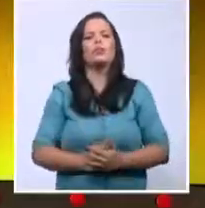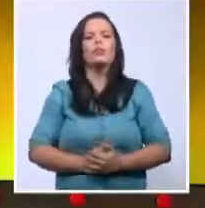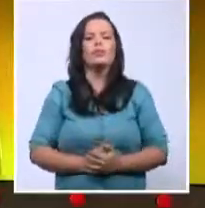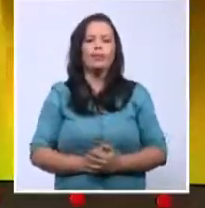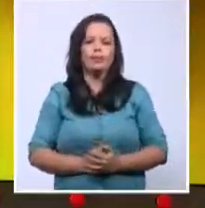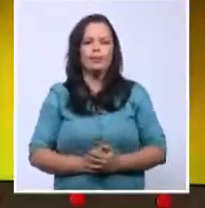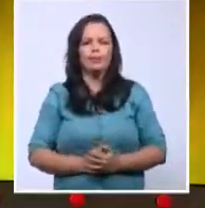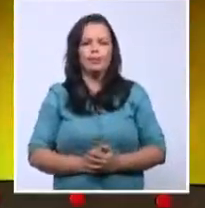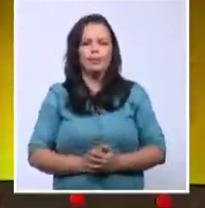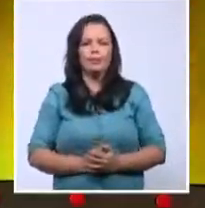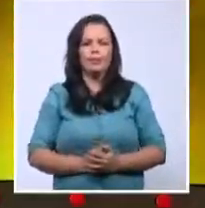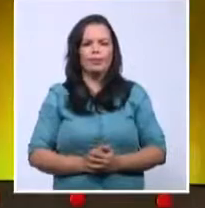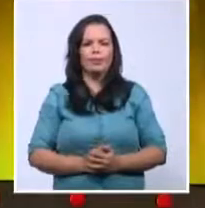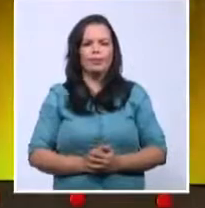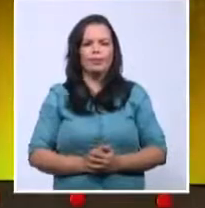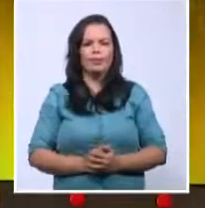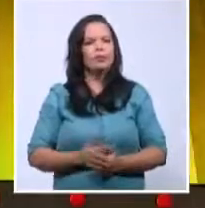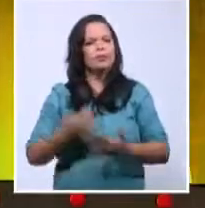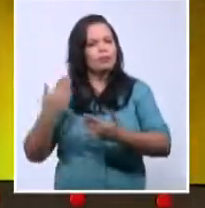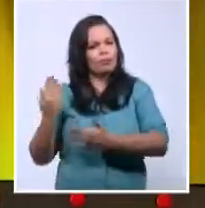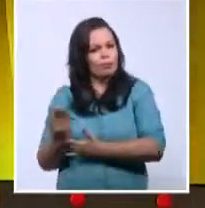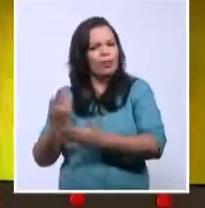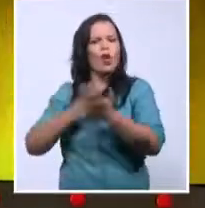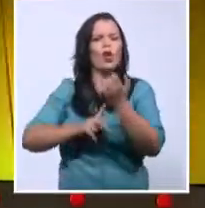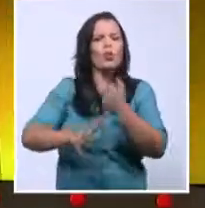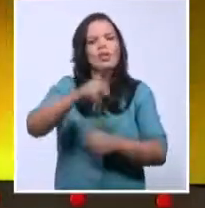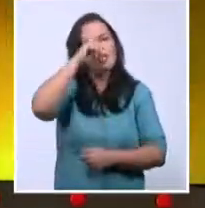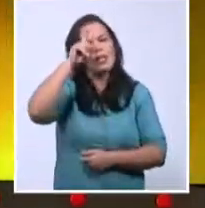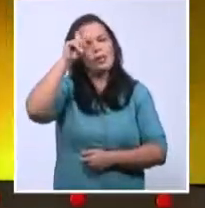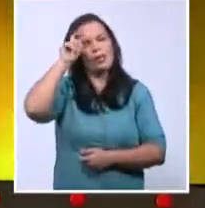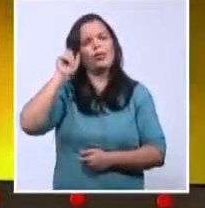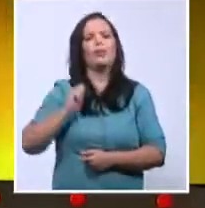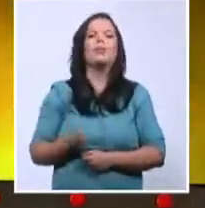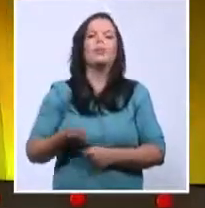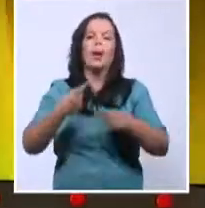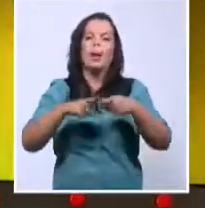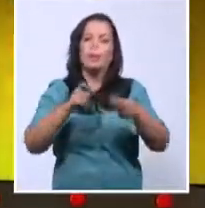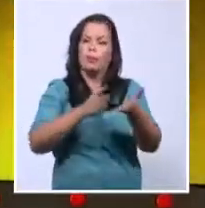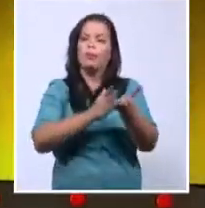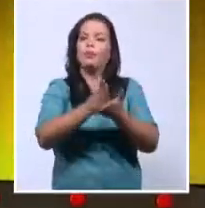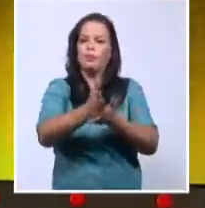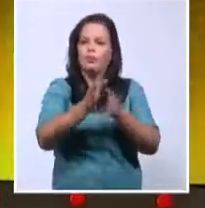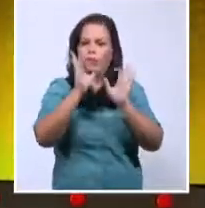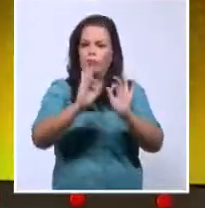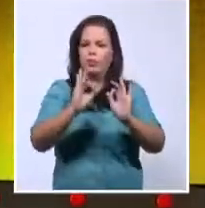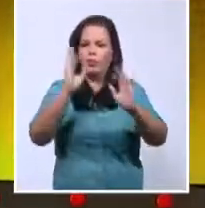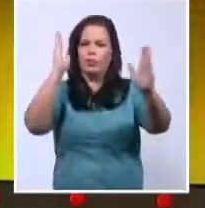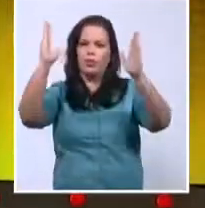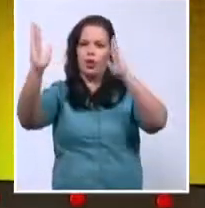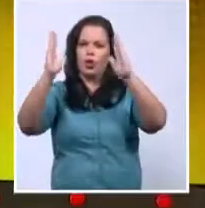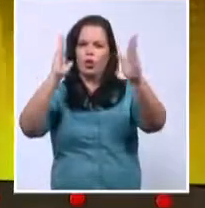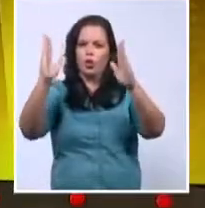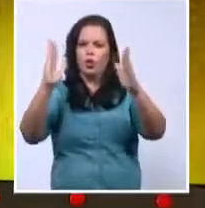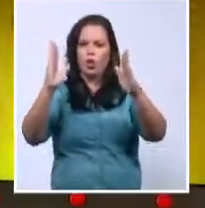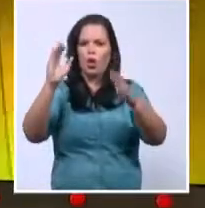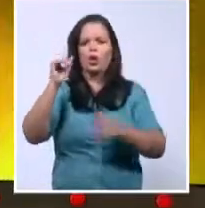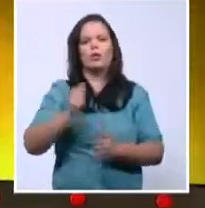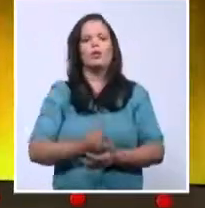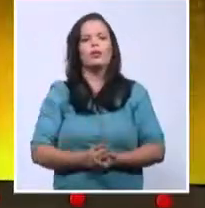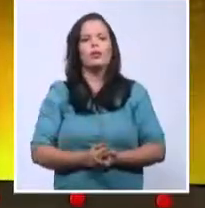Jóvenes del centro del país, de Santi Spíritus, pero vamos a quedarnos ahí en esa zona central de la nación y ver qué están diciendo